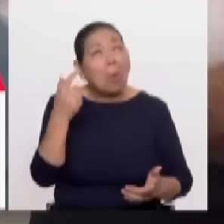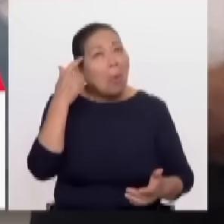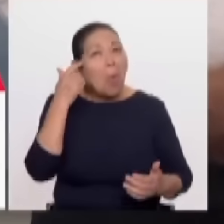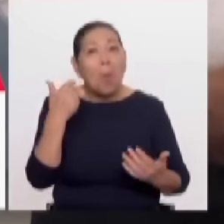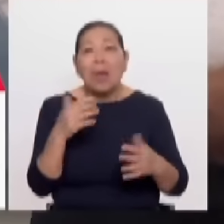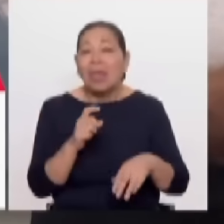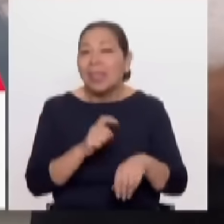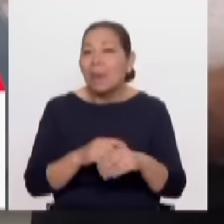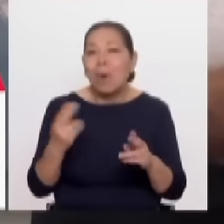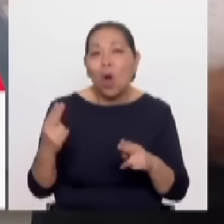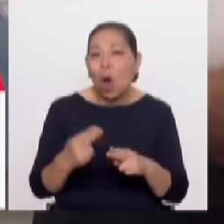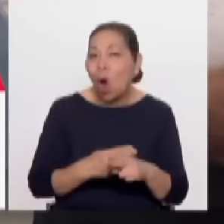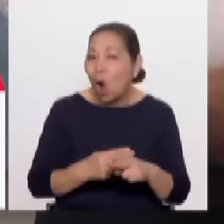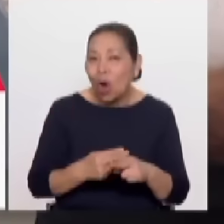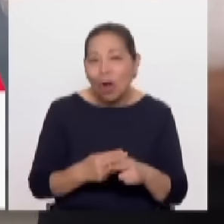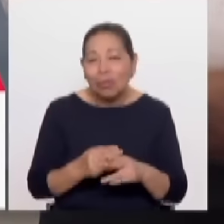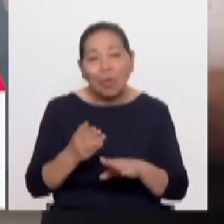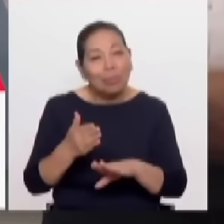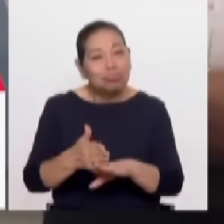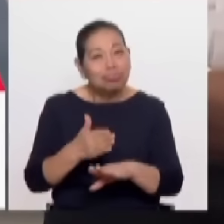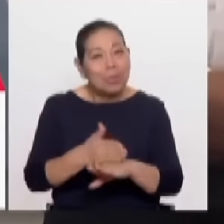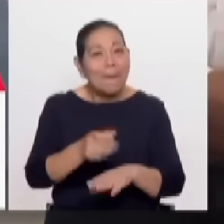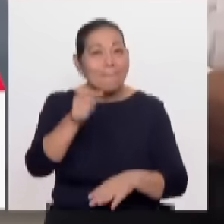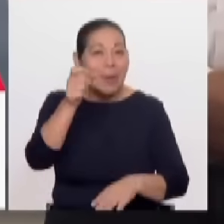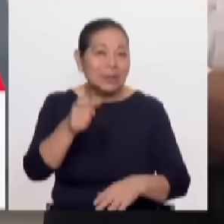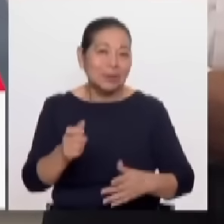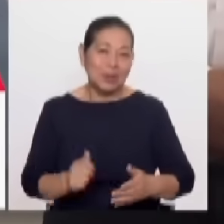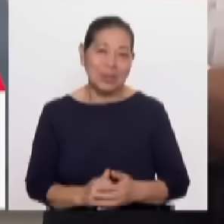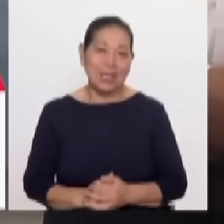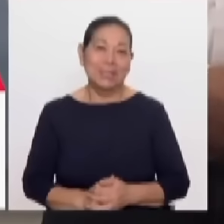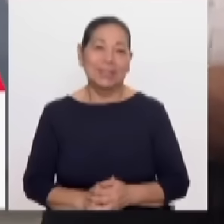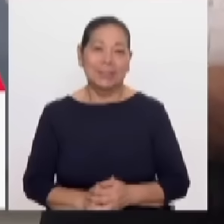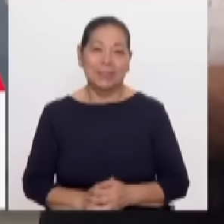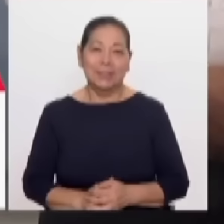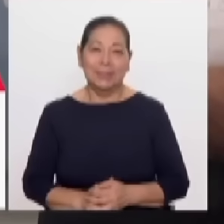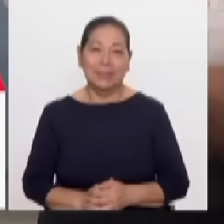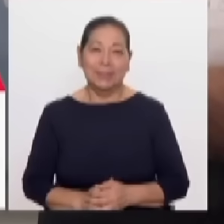quehaceres que ayuden en el desarrollo personal.